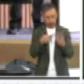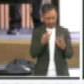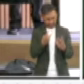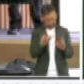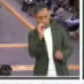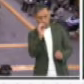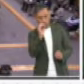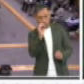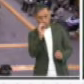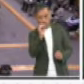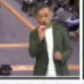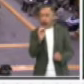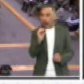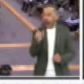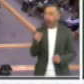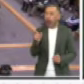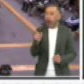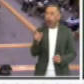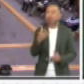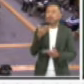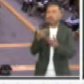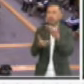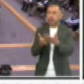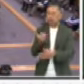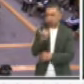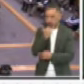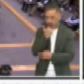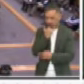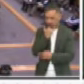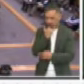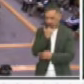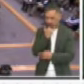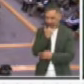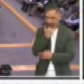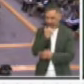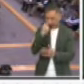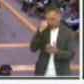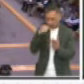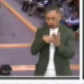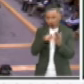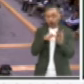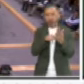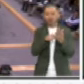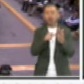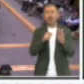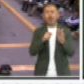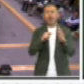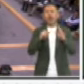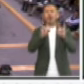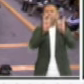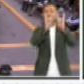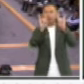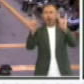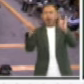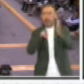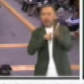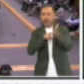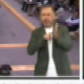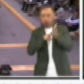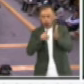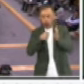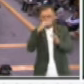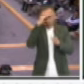una sola vez pues lo volvieron a ratificar y en consecuencia estate estaría hoy Terminando